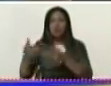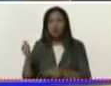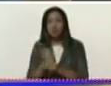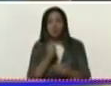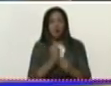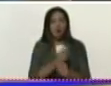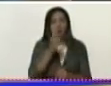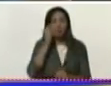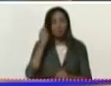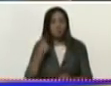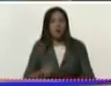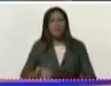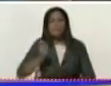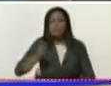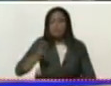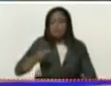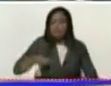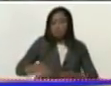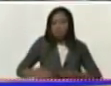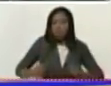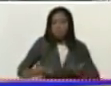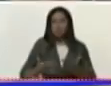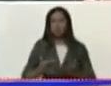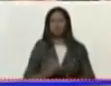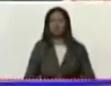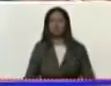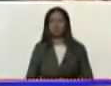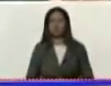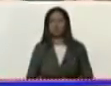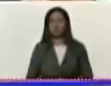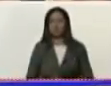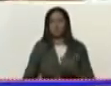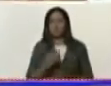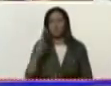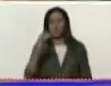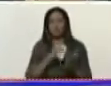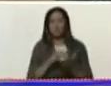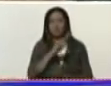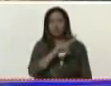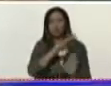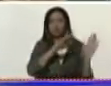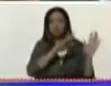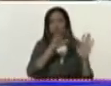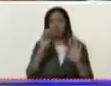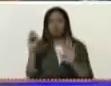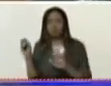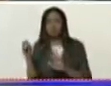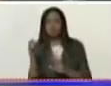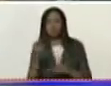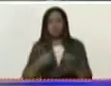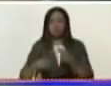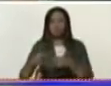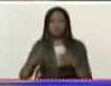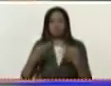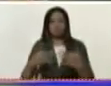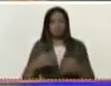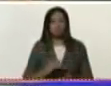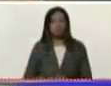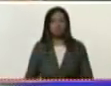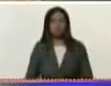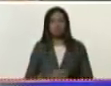trabajadores y a los pensionados y pensionadas del país. Más de 4.800 comercios.